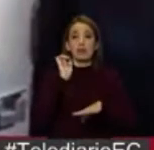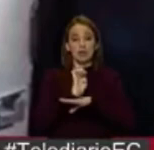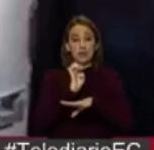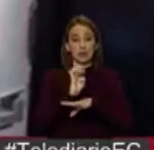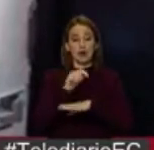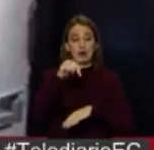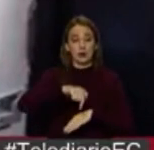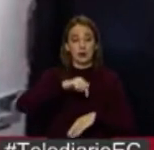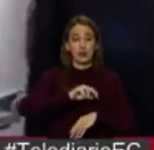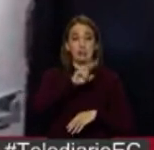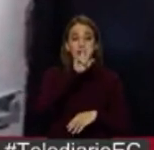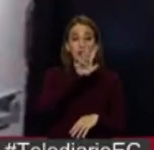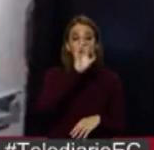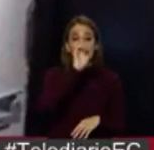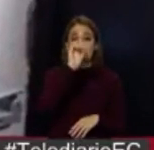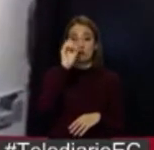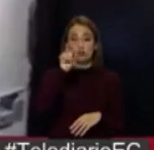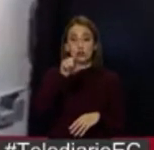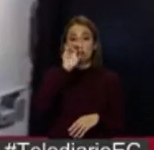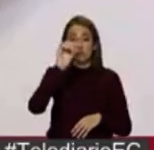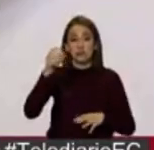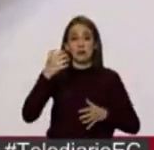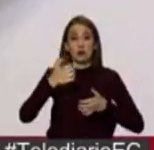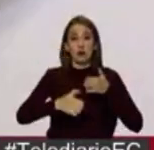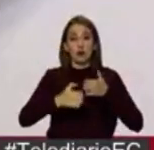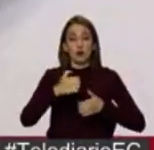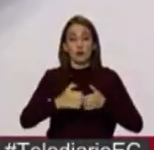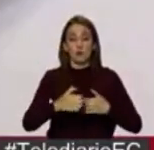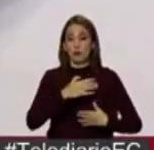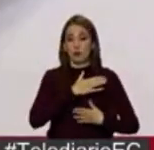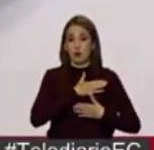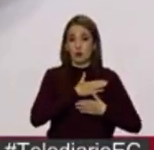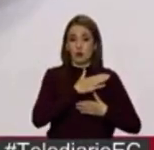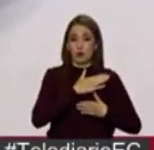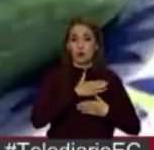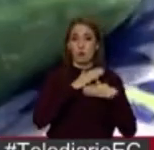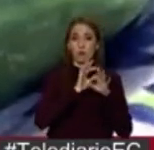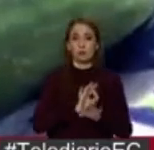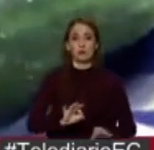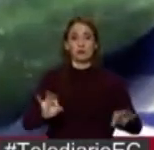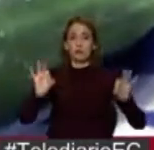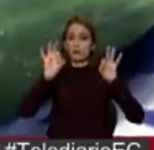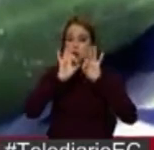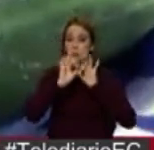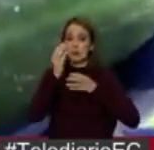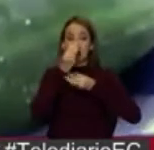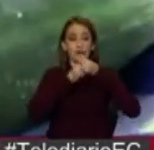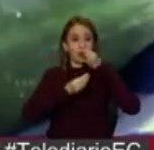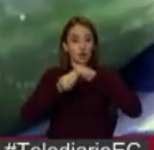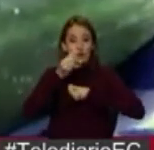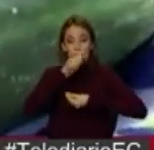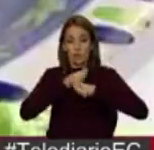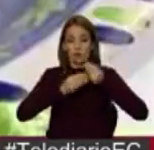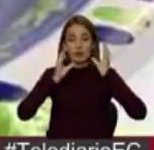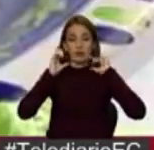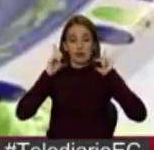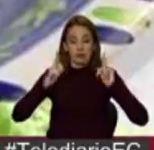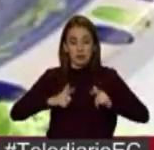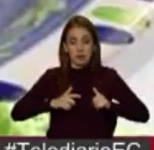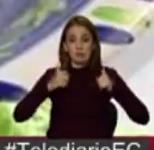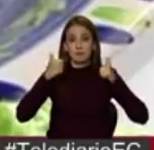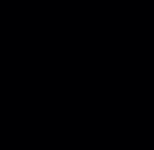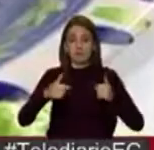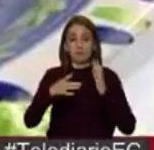200.000 personas con insuficiencia cardíaca. Por ello, señala, es vital cuidar este órgano consumiendo comida sana y adquiriendo